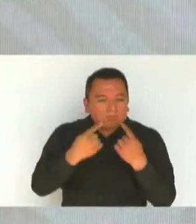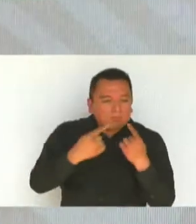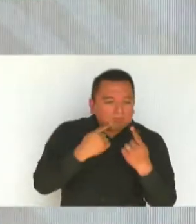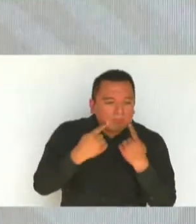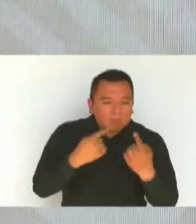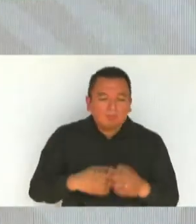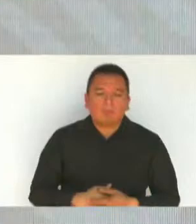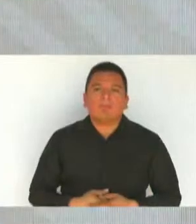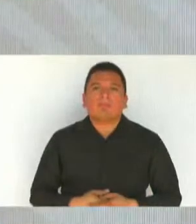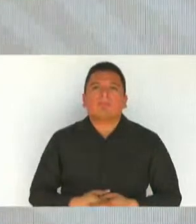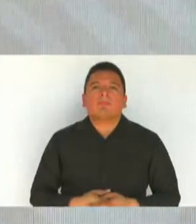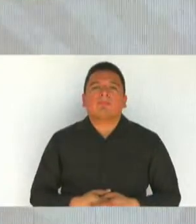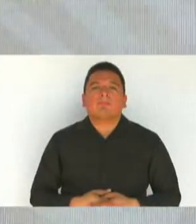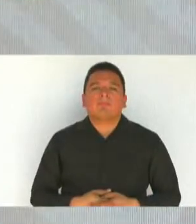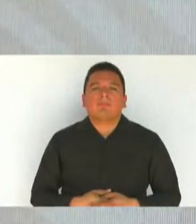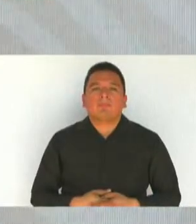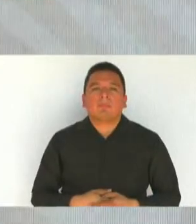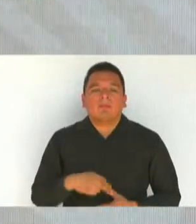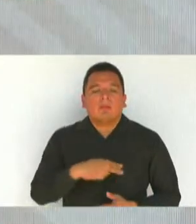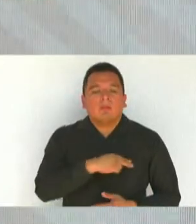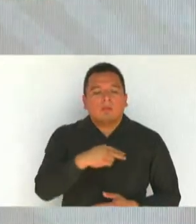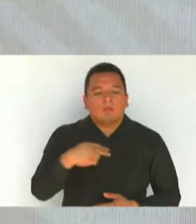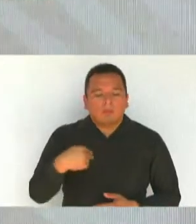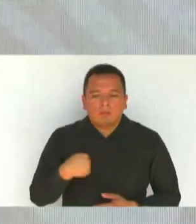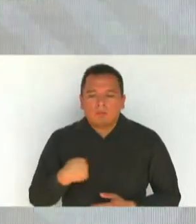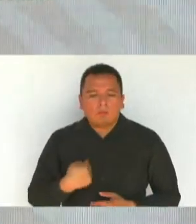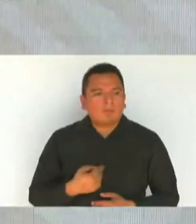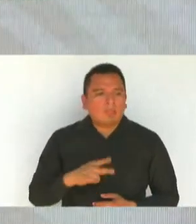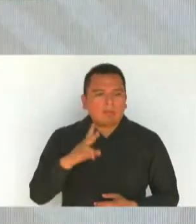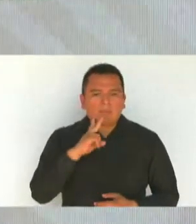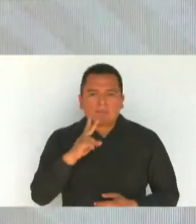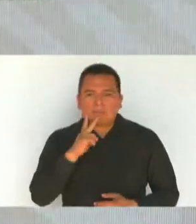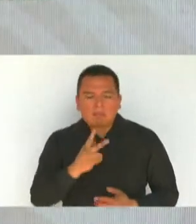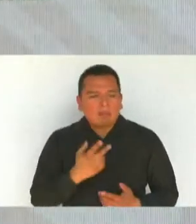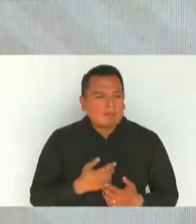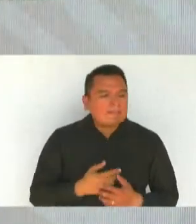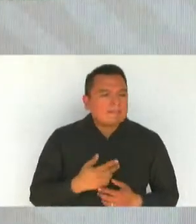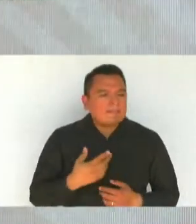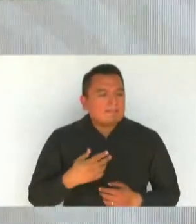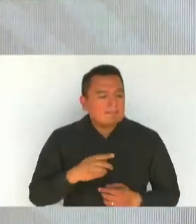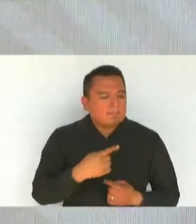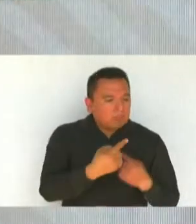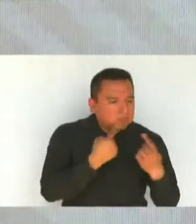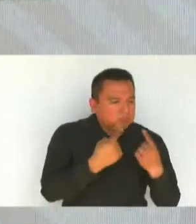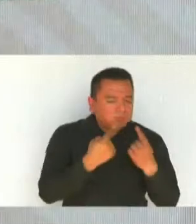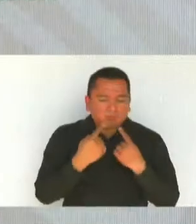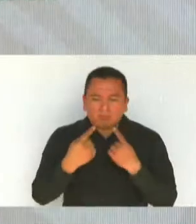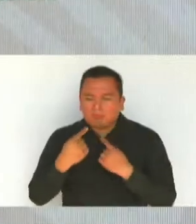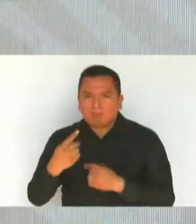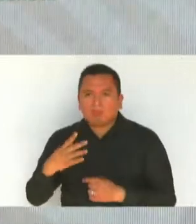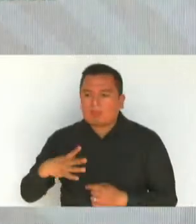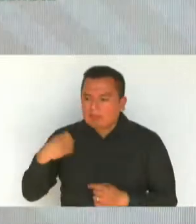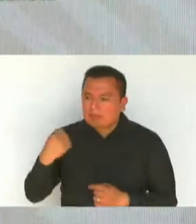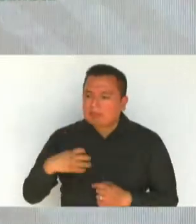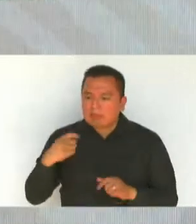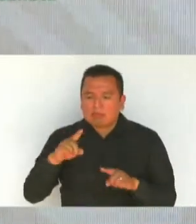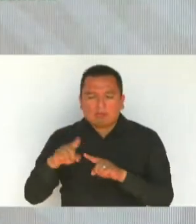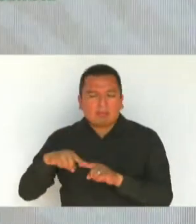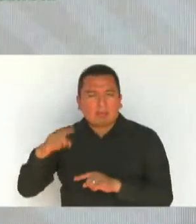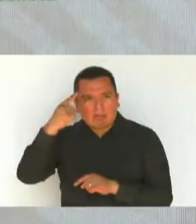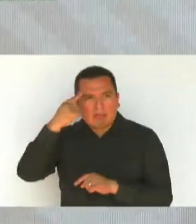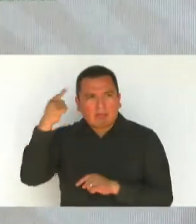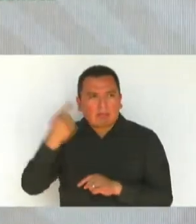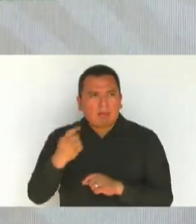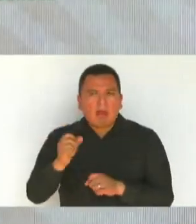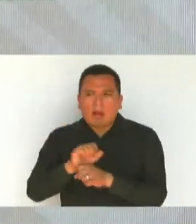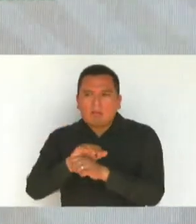sinergia, consolidamos esfuerzos muy importantes que nos permitieron contender contra la epidemia de COVID-19 en